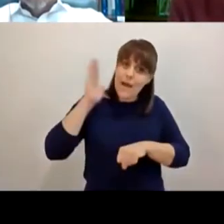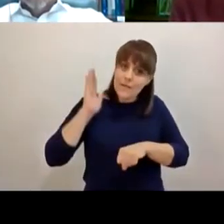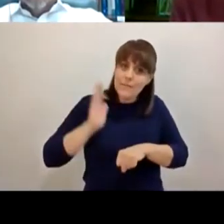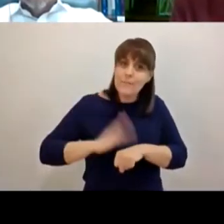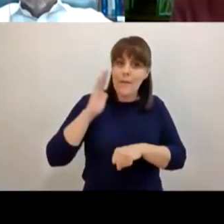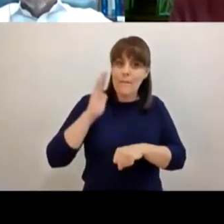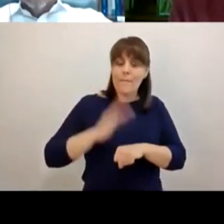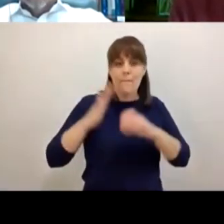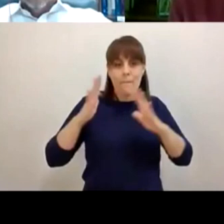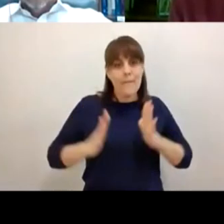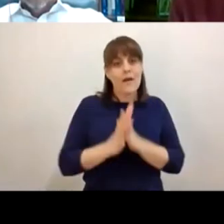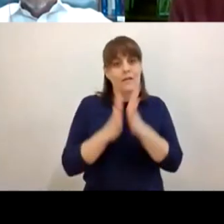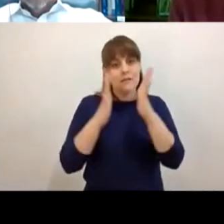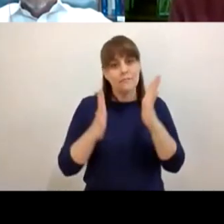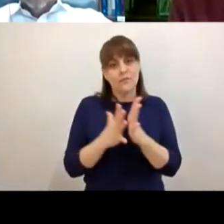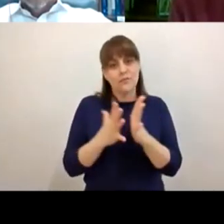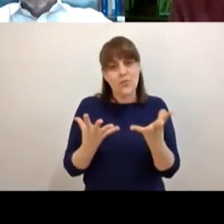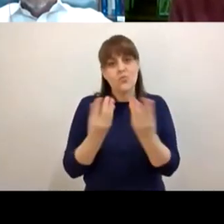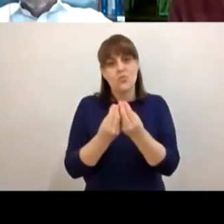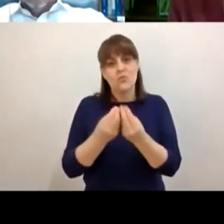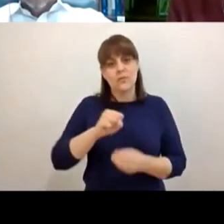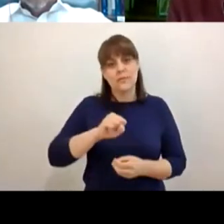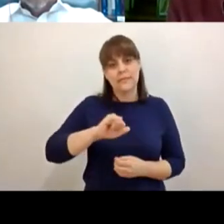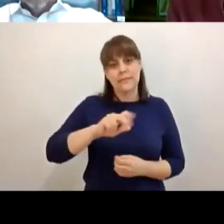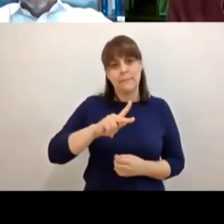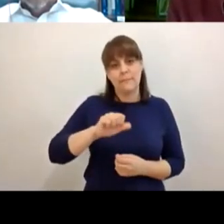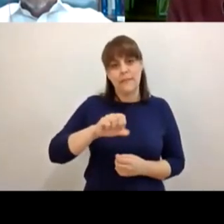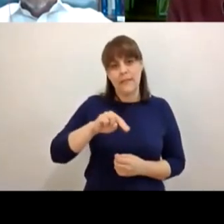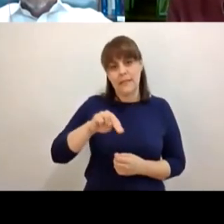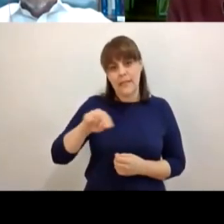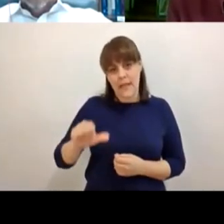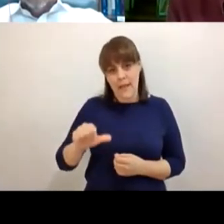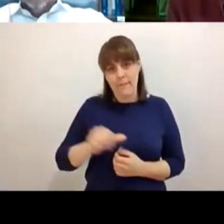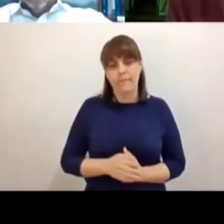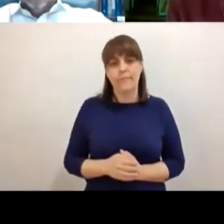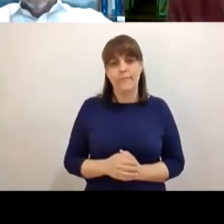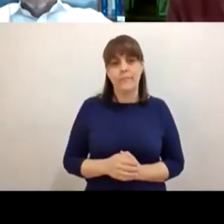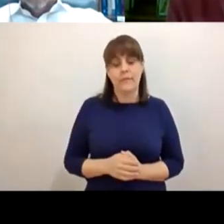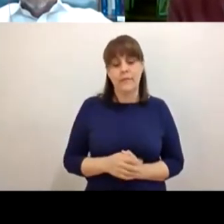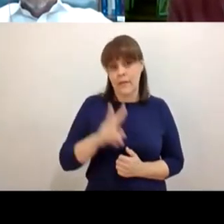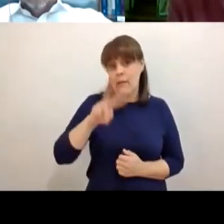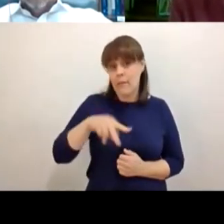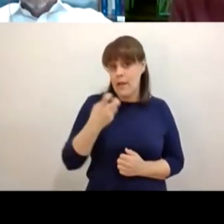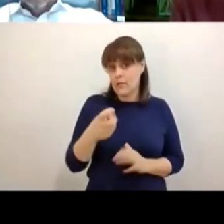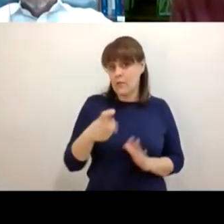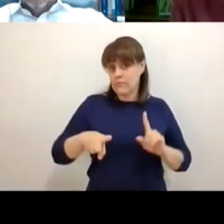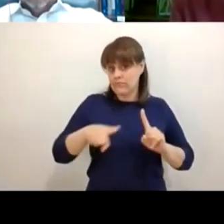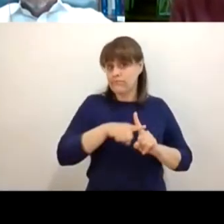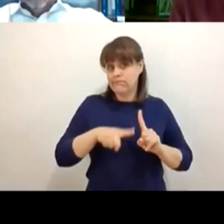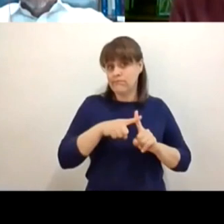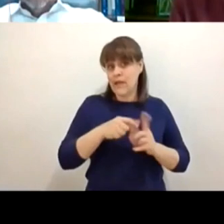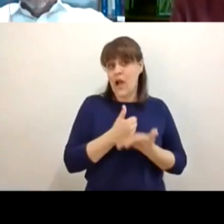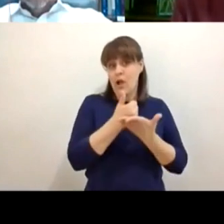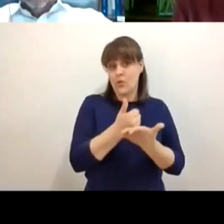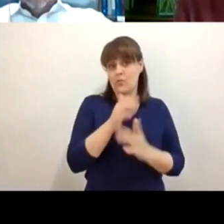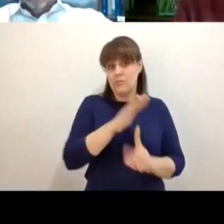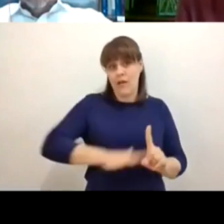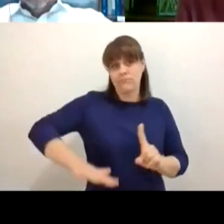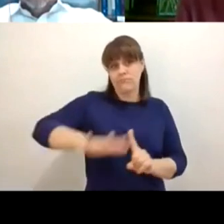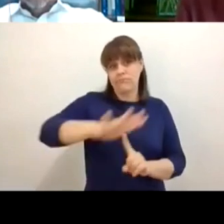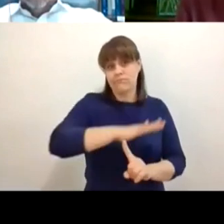con Cipina, que estamos seguros que son realmente benéficas para la población, ¿no? Quiero decirles